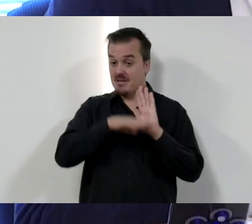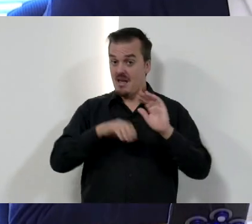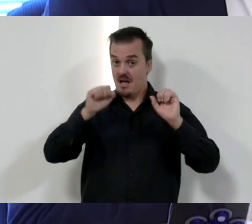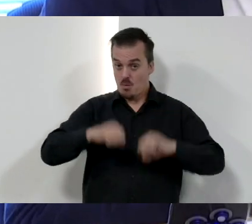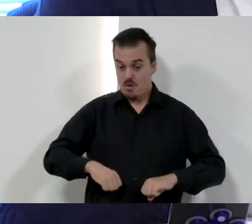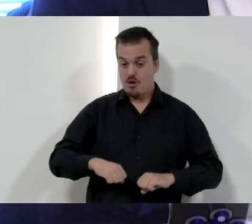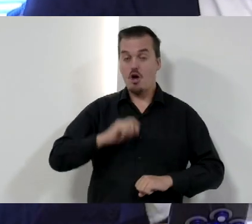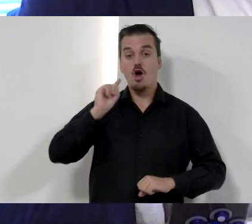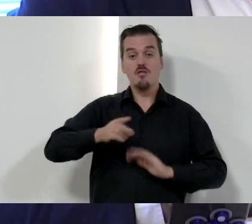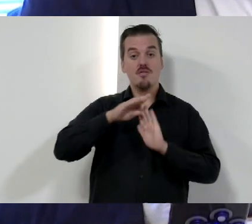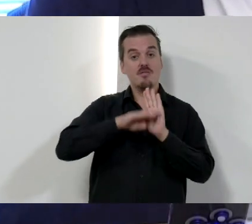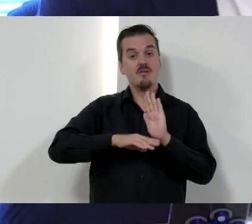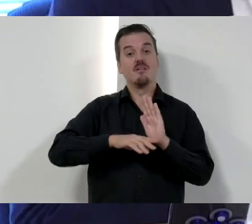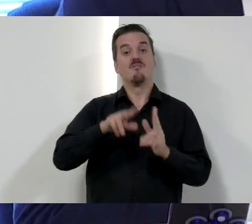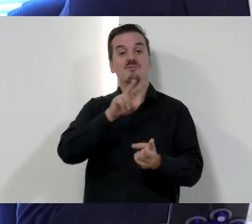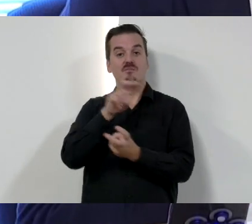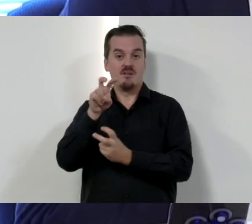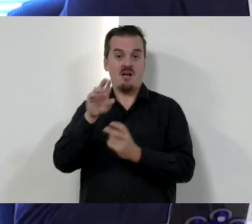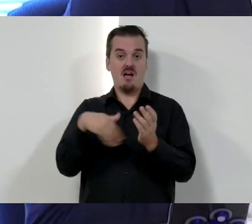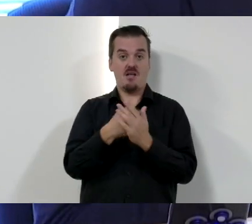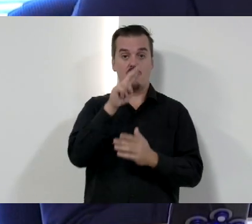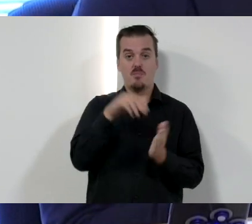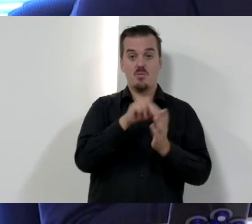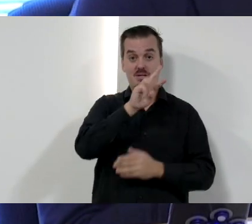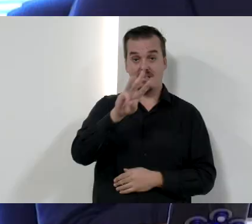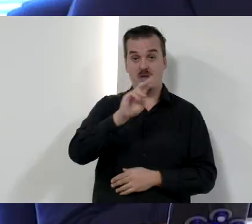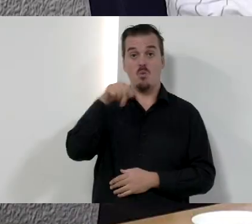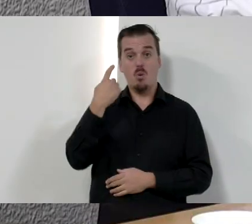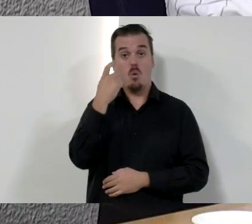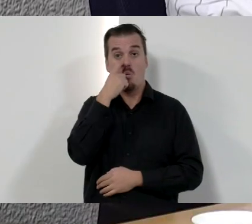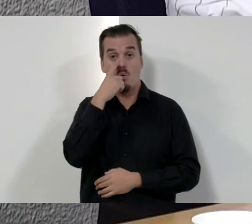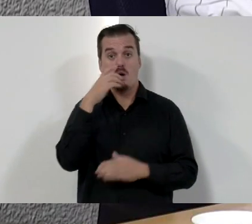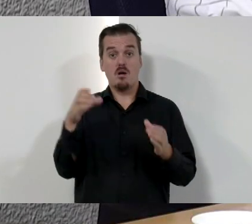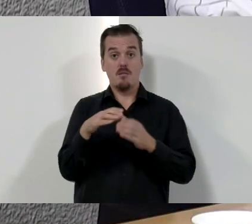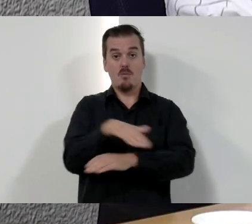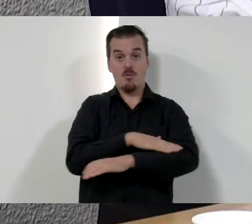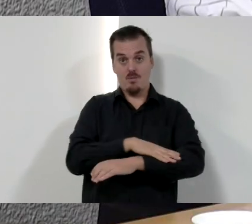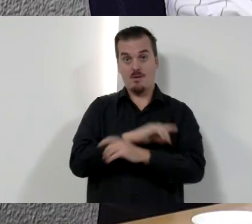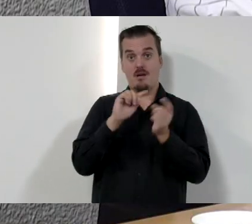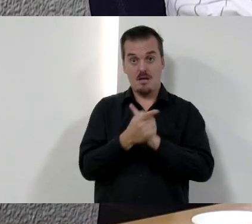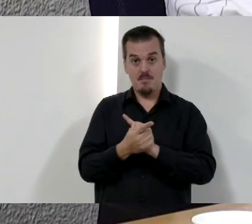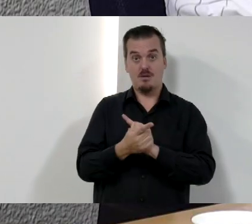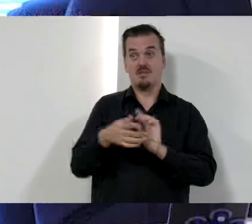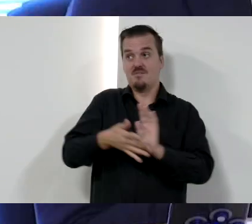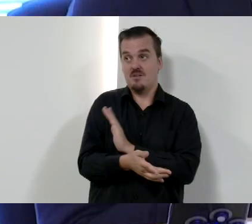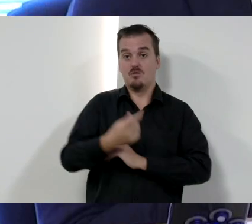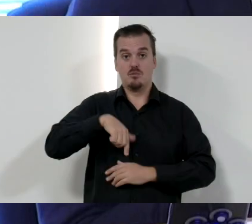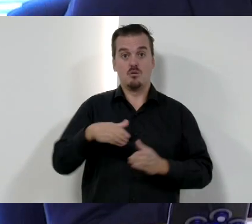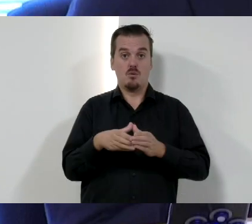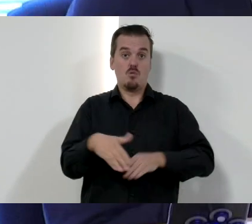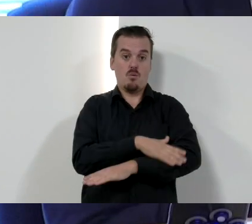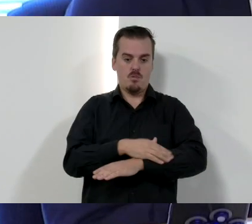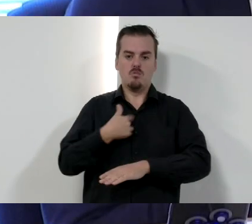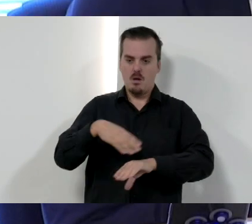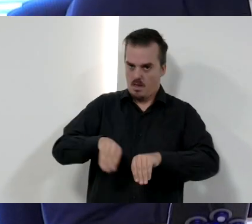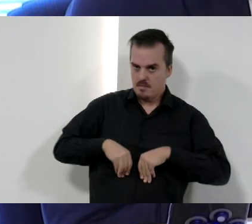ordenanzas fiscales para el 2023 y en junio hay un cambio de gobierno, quiere decir que nosotros, cuando seamos gobierno, como Partido Popular, asumiremos